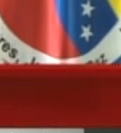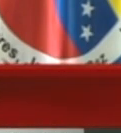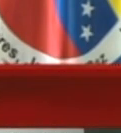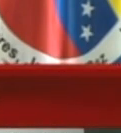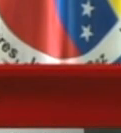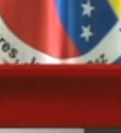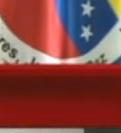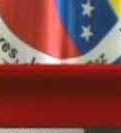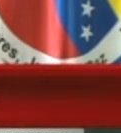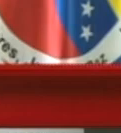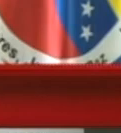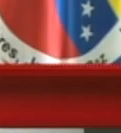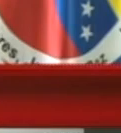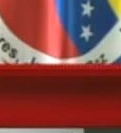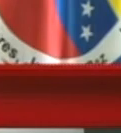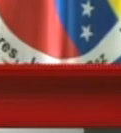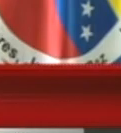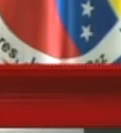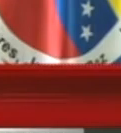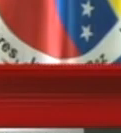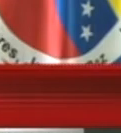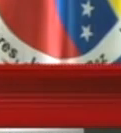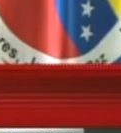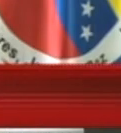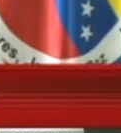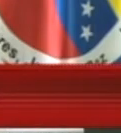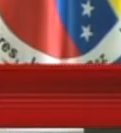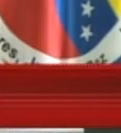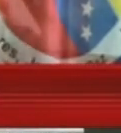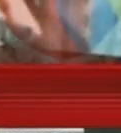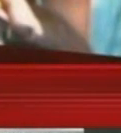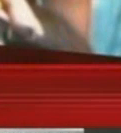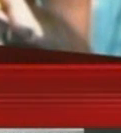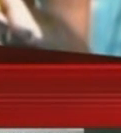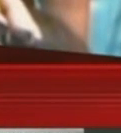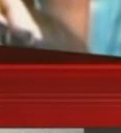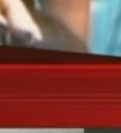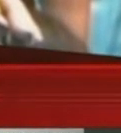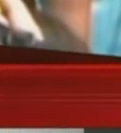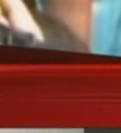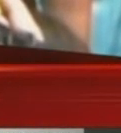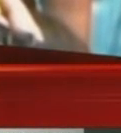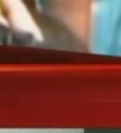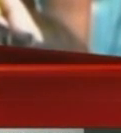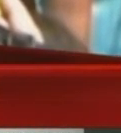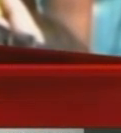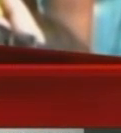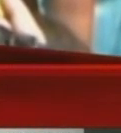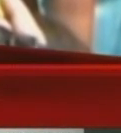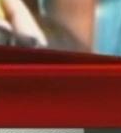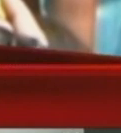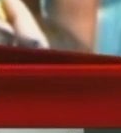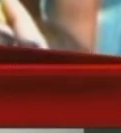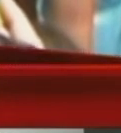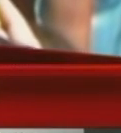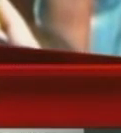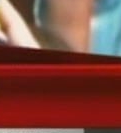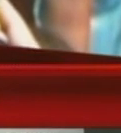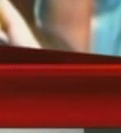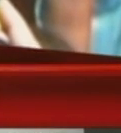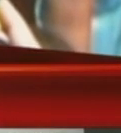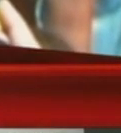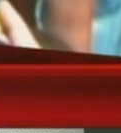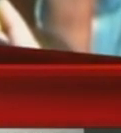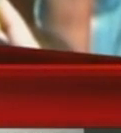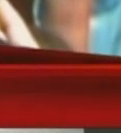y dólares es lo que ha hecho el uso de AMPA paramilitarizada con fines políticos